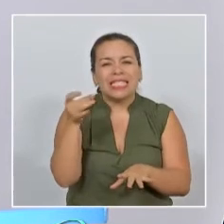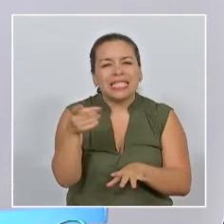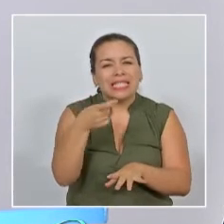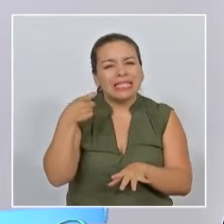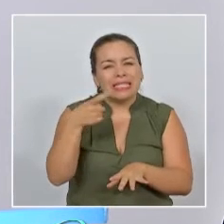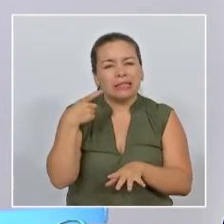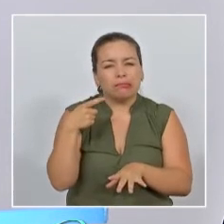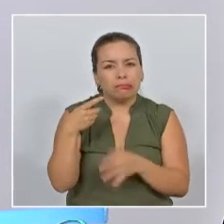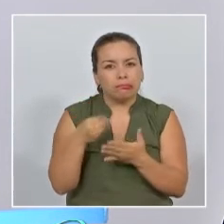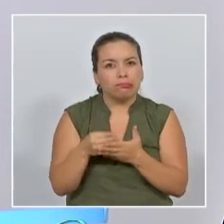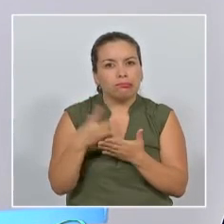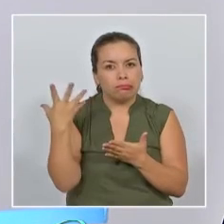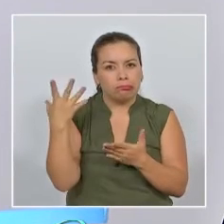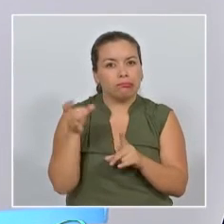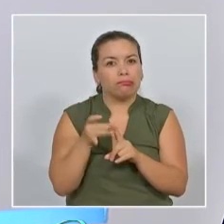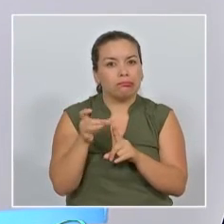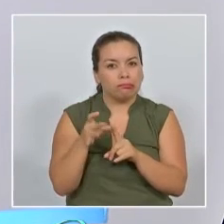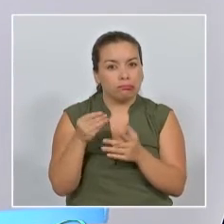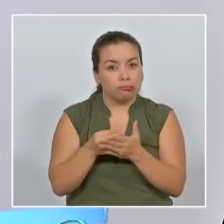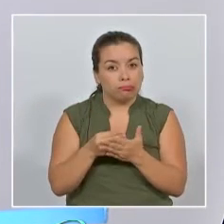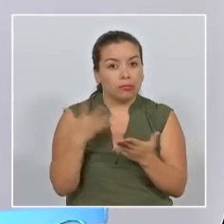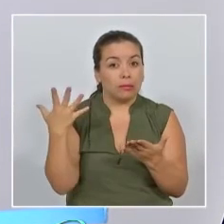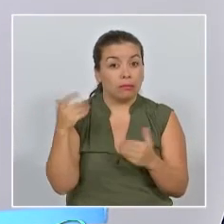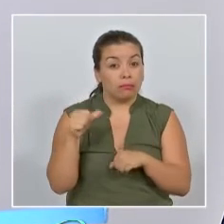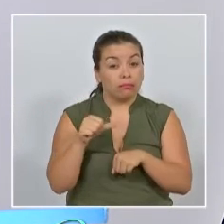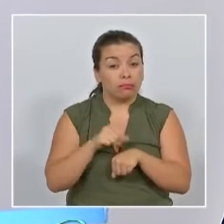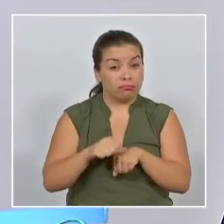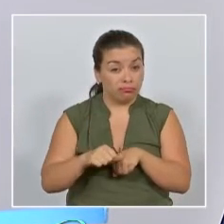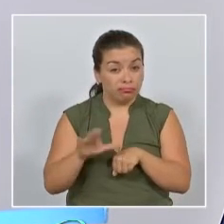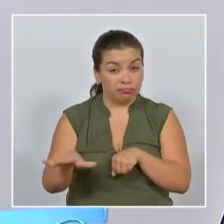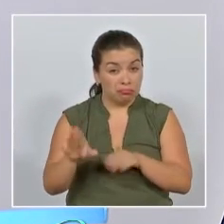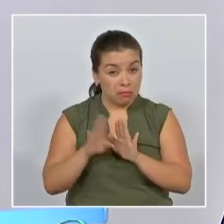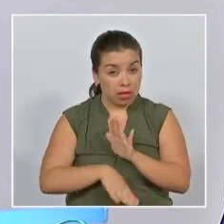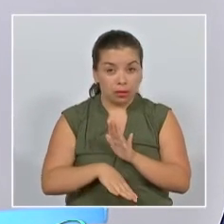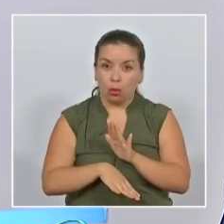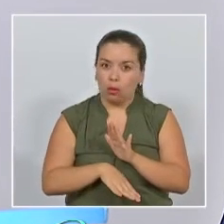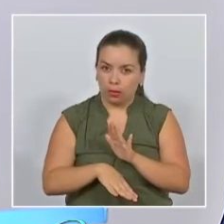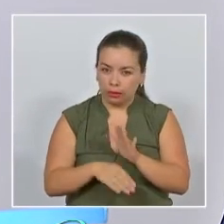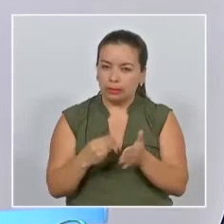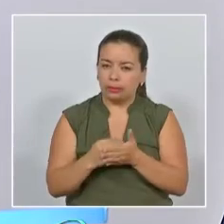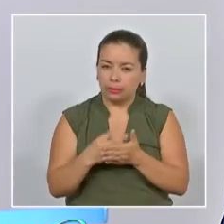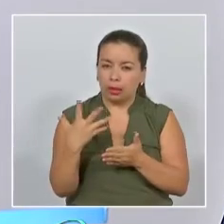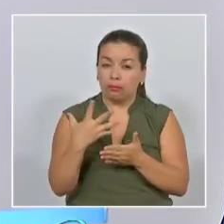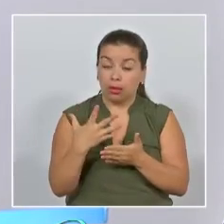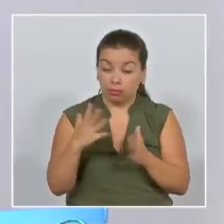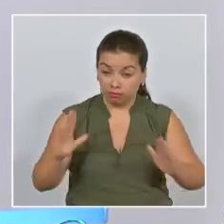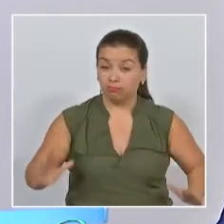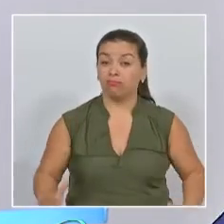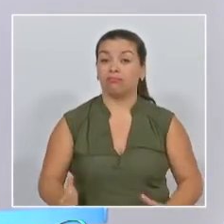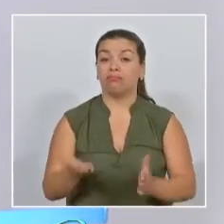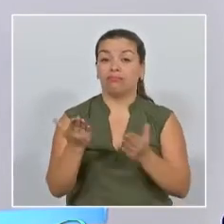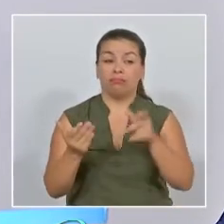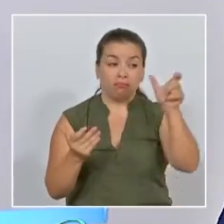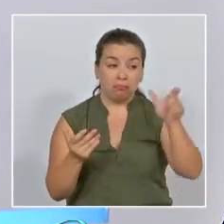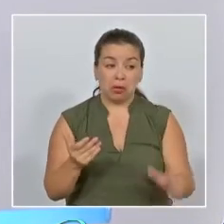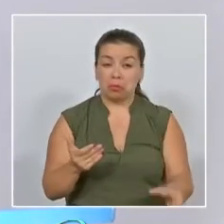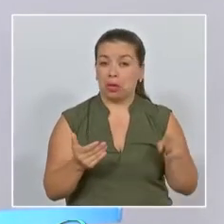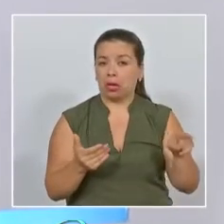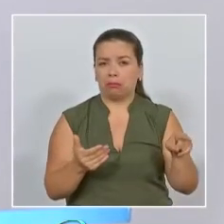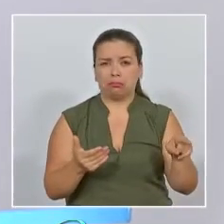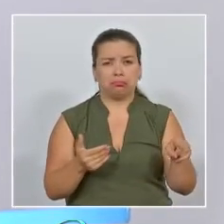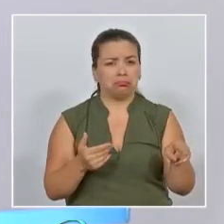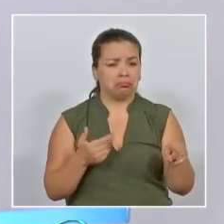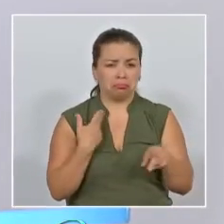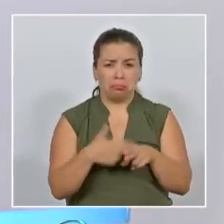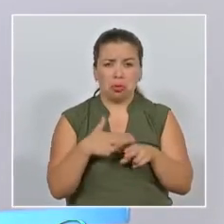son cirugías que no son económicas, son costosas, pero el proceso es de recuperación excelente. La persona casi que a los